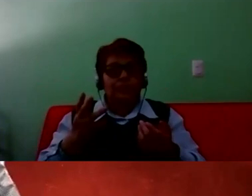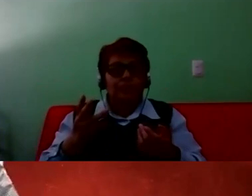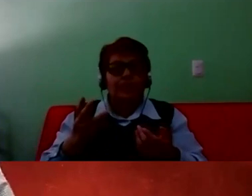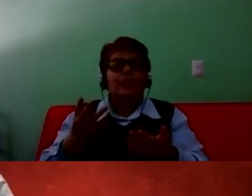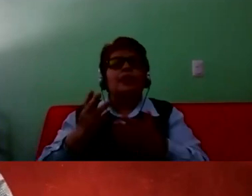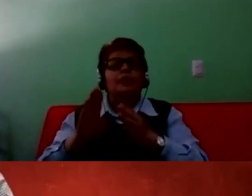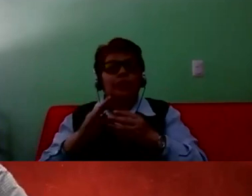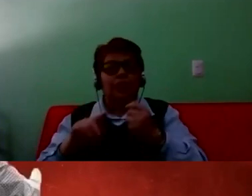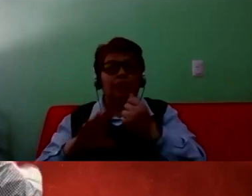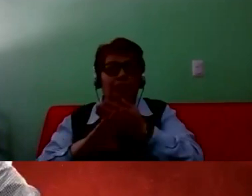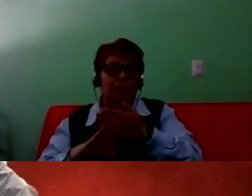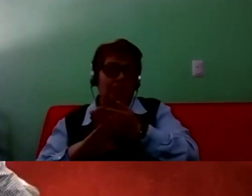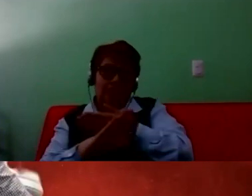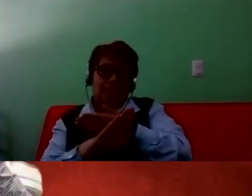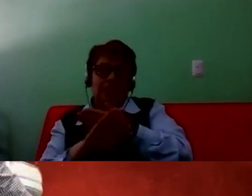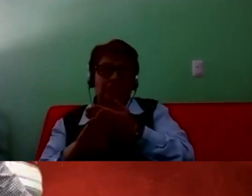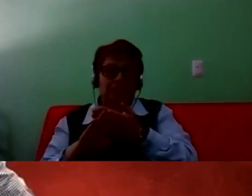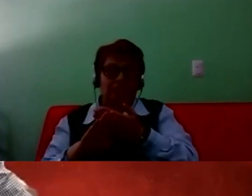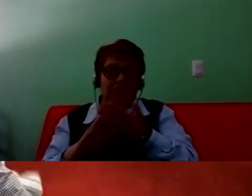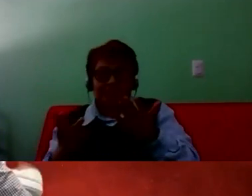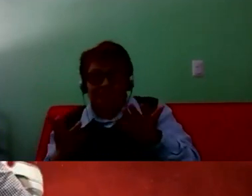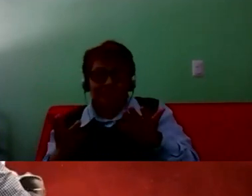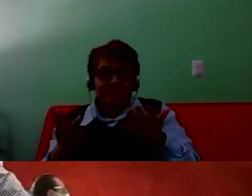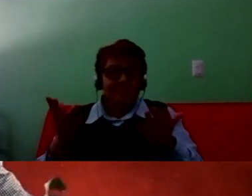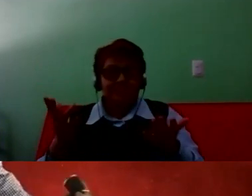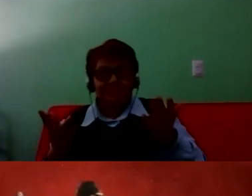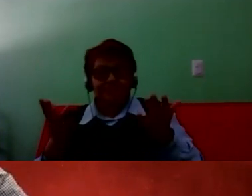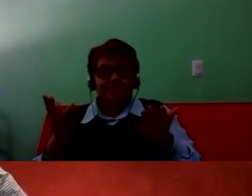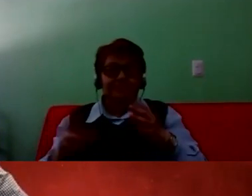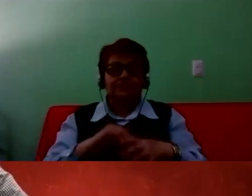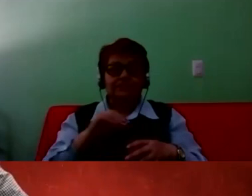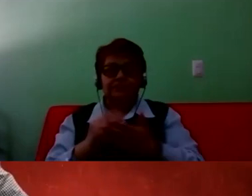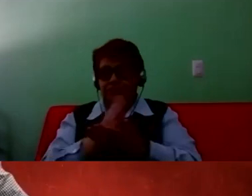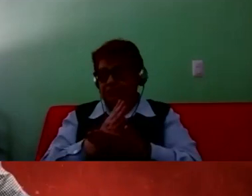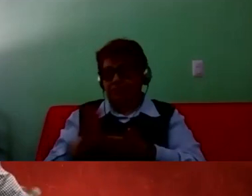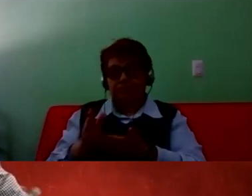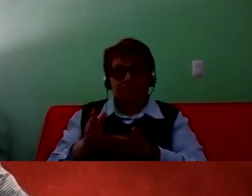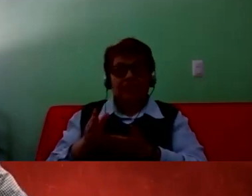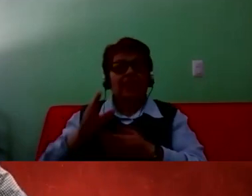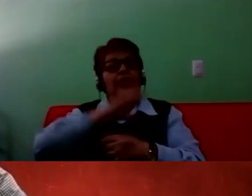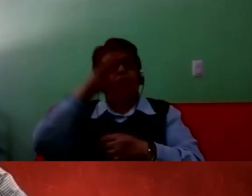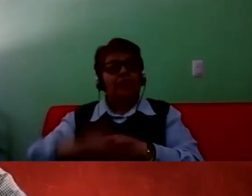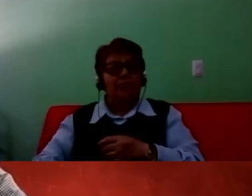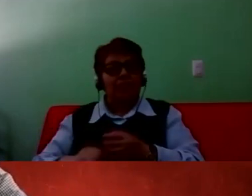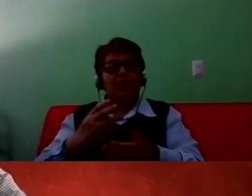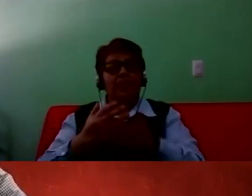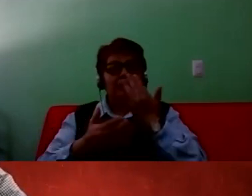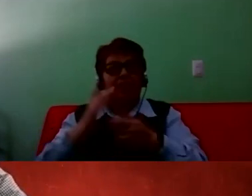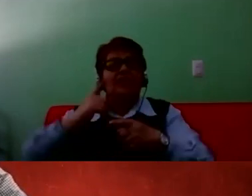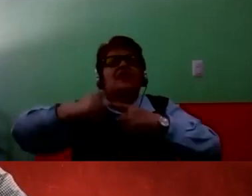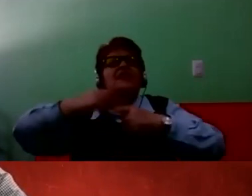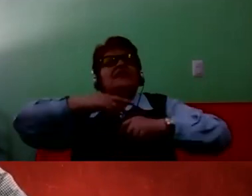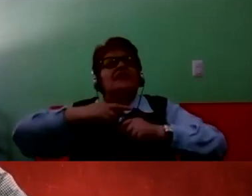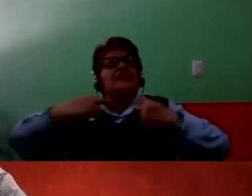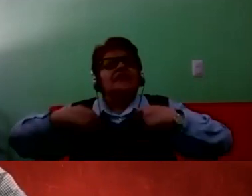evita, o más bien se queda completamente al margen, que es la obligación de establecer quién es el